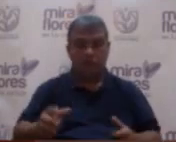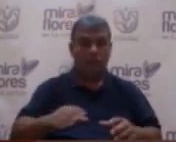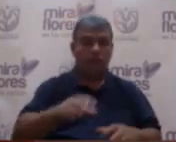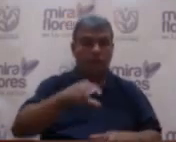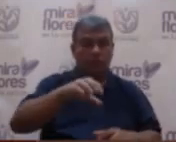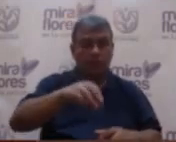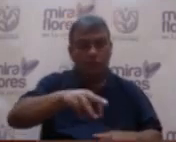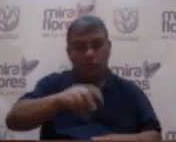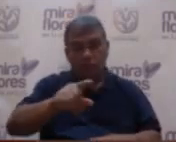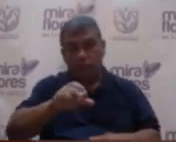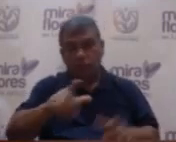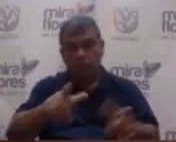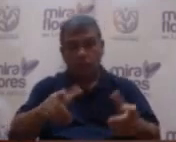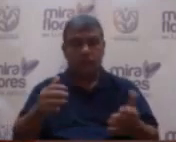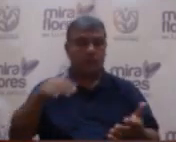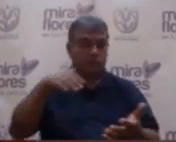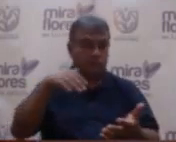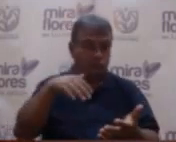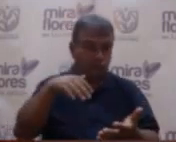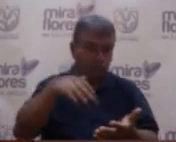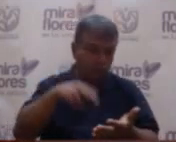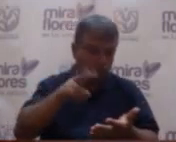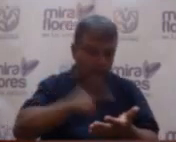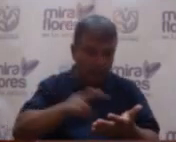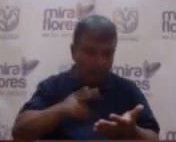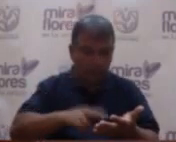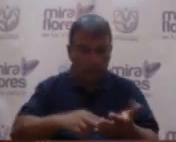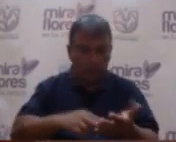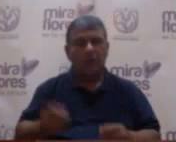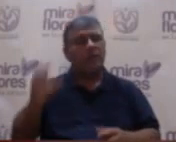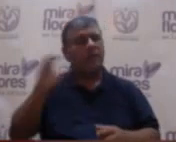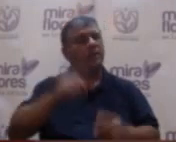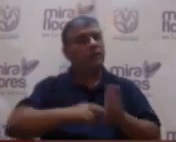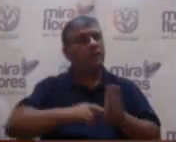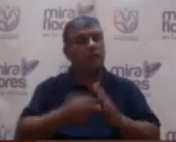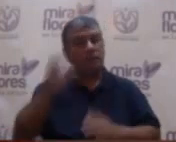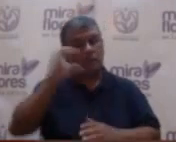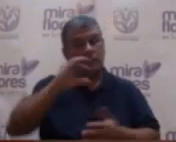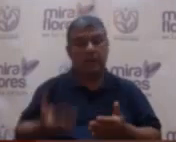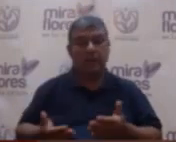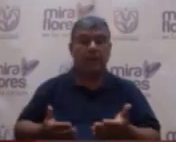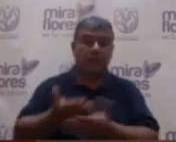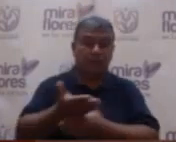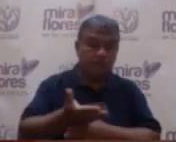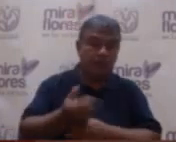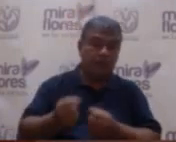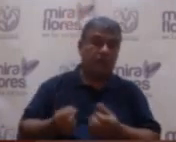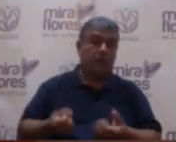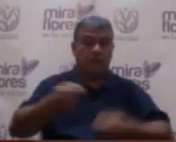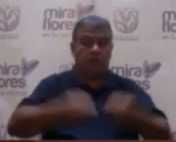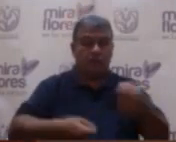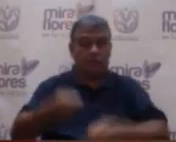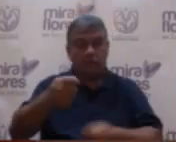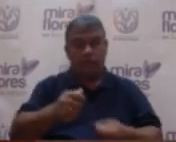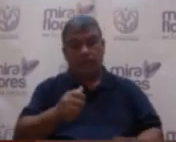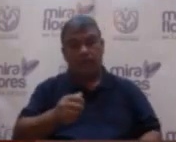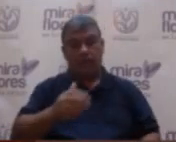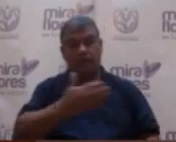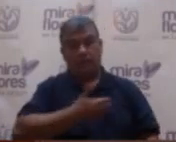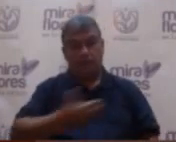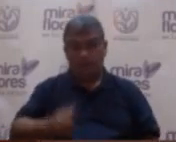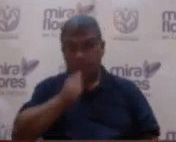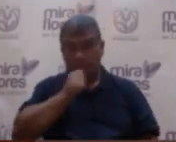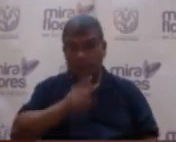¿Qué significa esto? Buscar a través de la inversión pública o privada y de diferentes entidades